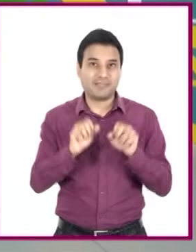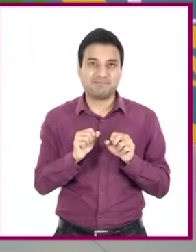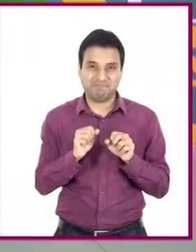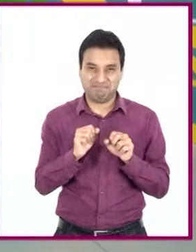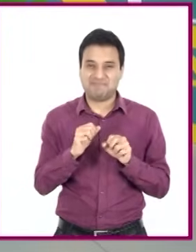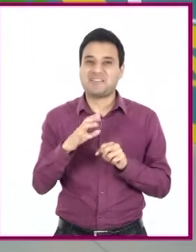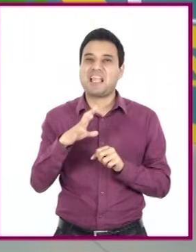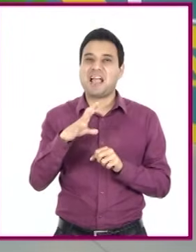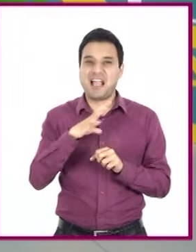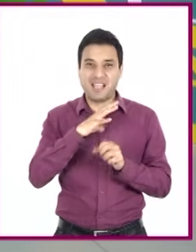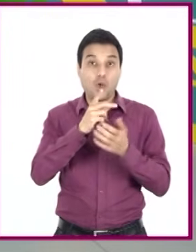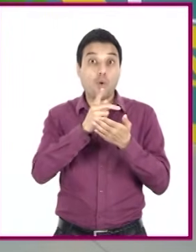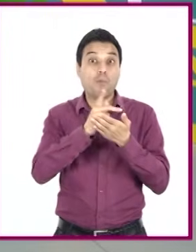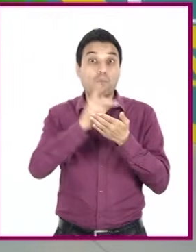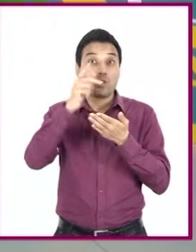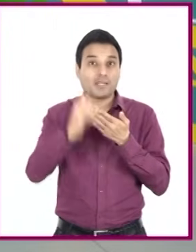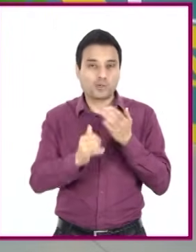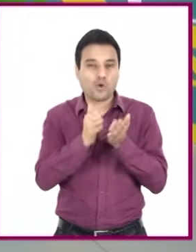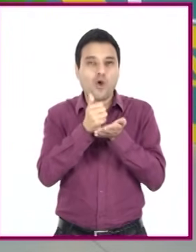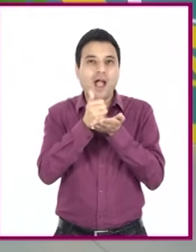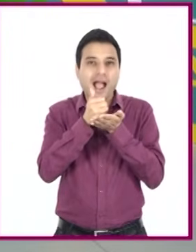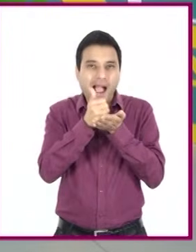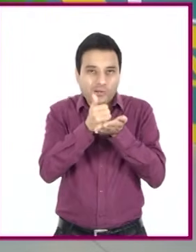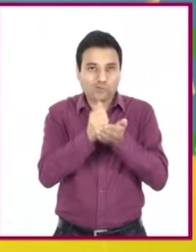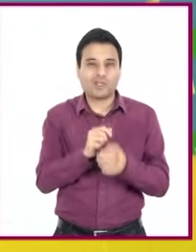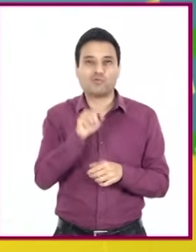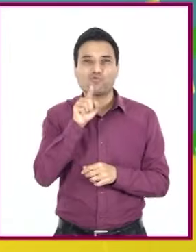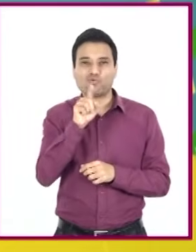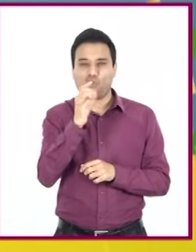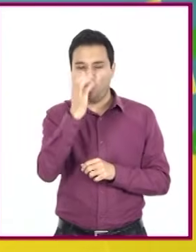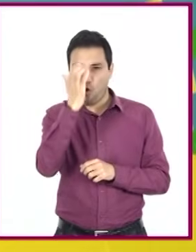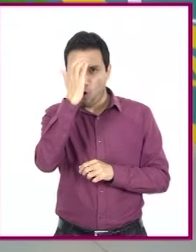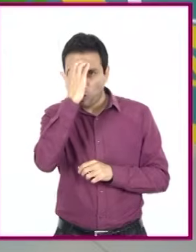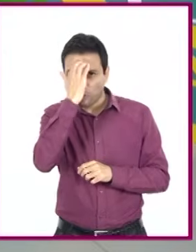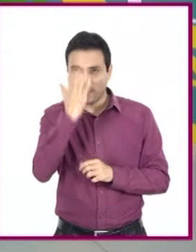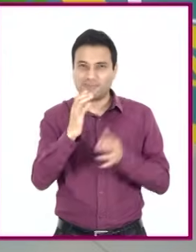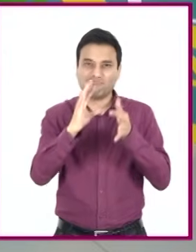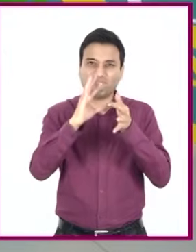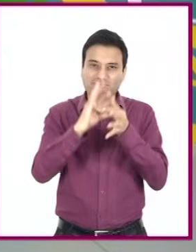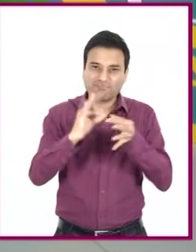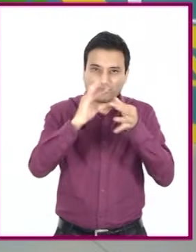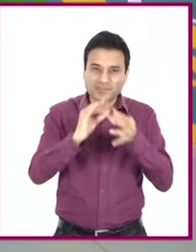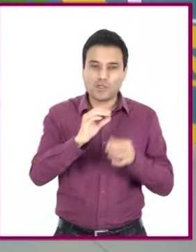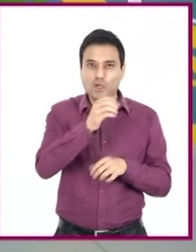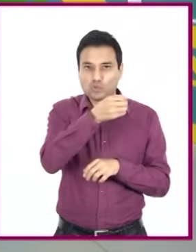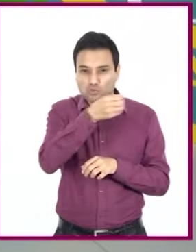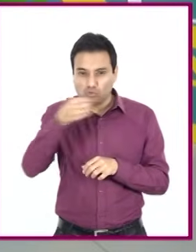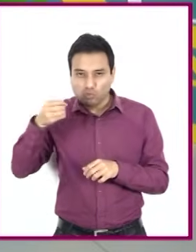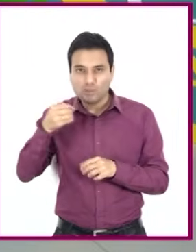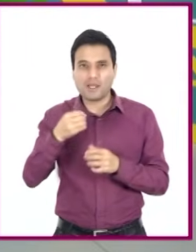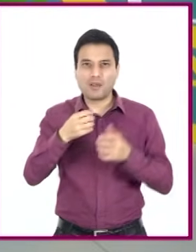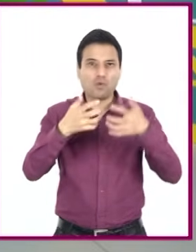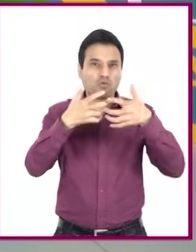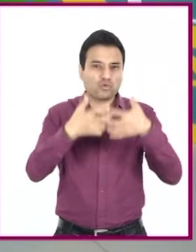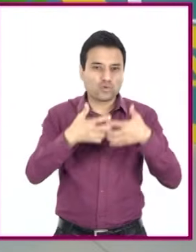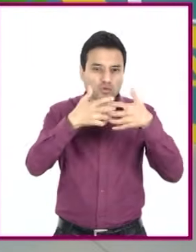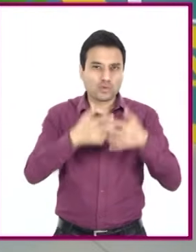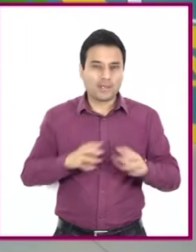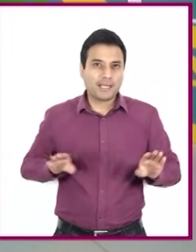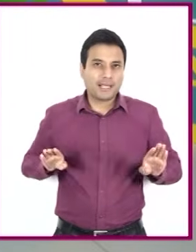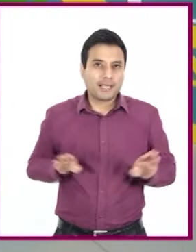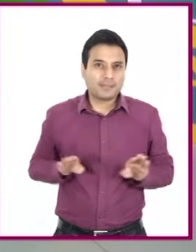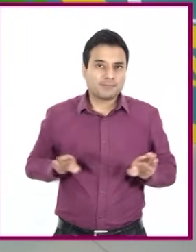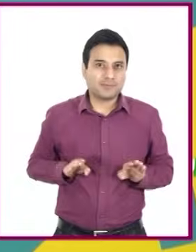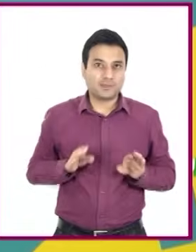llevaremos a cabo un proyecto que nos permita conocer y explicar la estructura, funcionamiento y características de